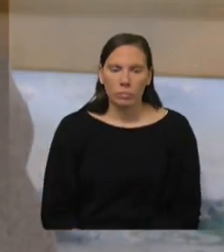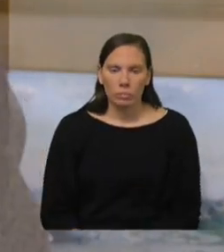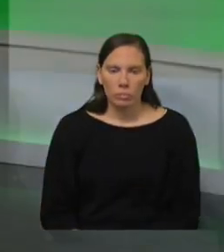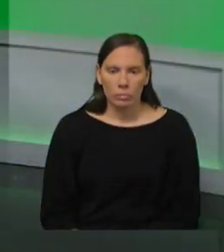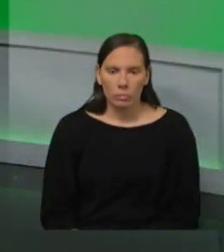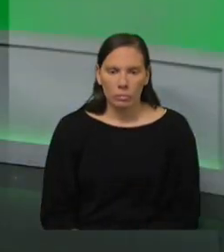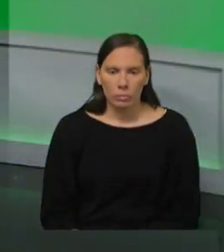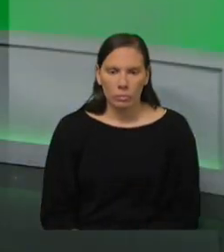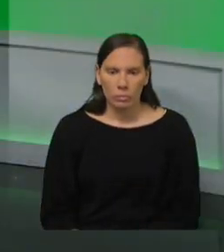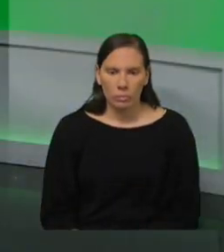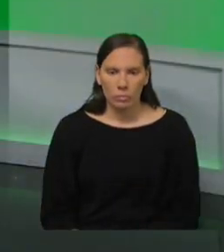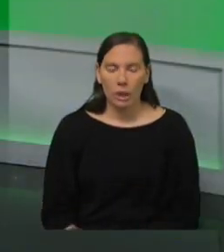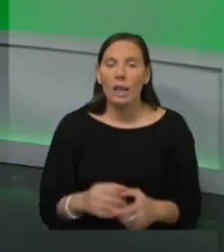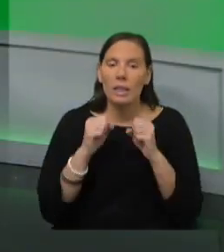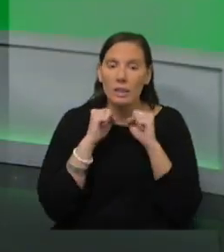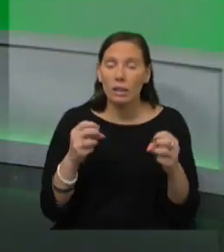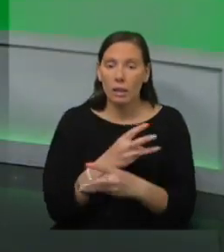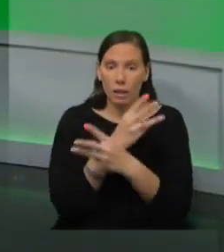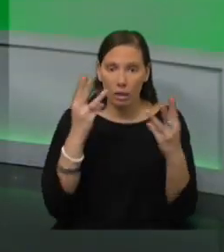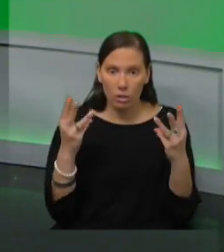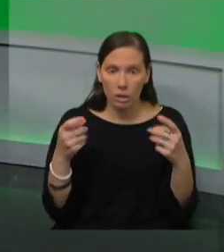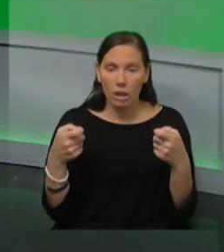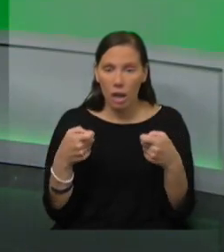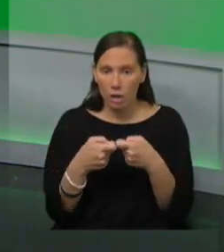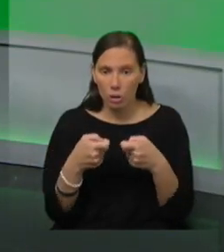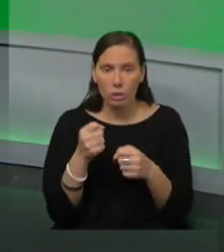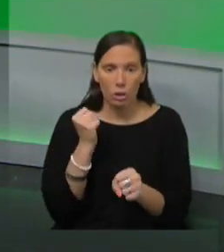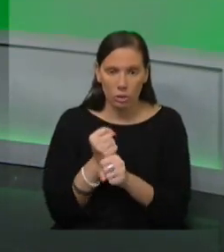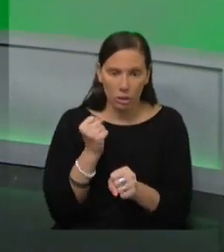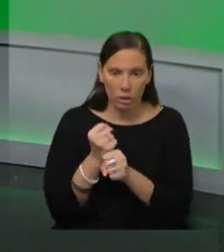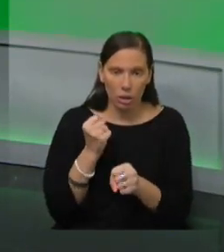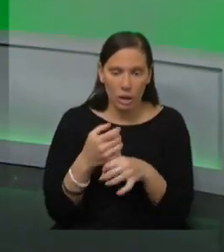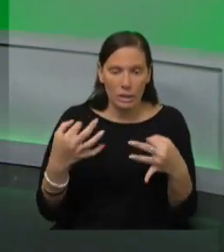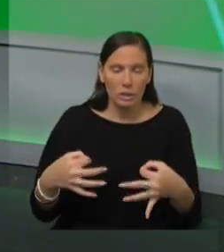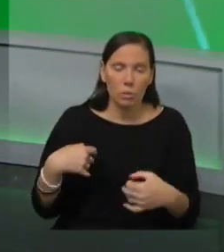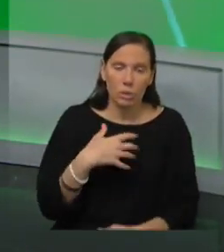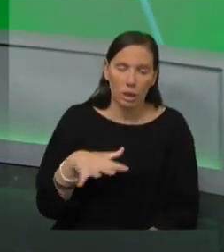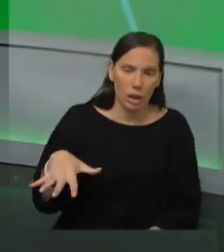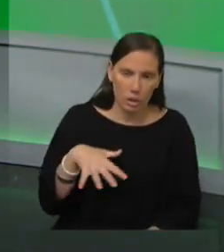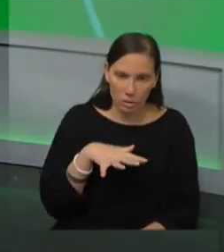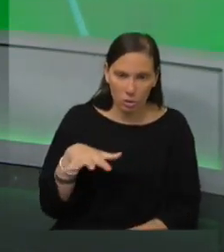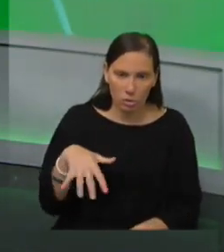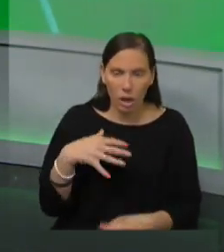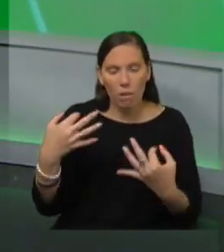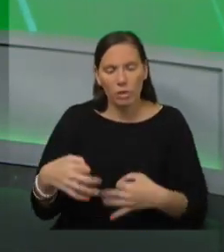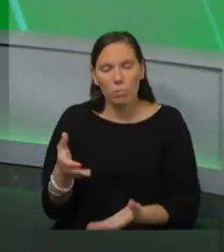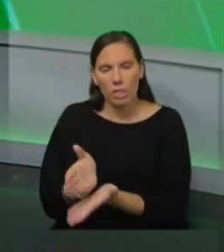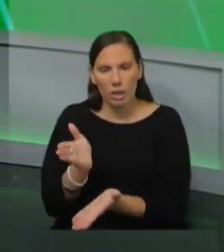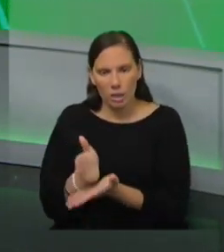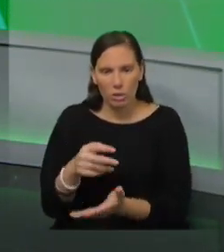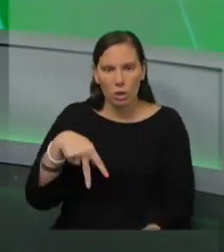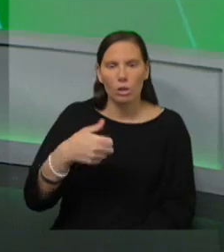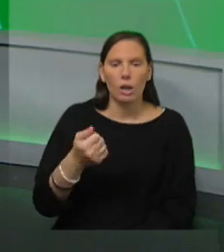prohibido y la secretaria general de la asociación de trabajadores de seguridad social e integrante de la campaña Afirma tus derechos Natalie